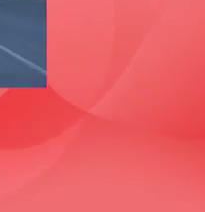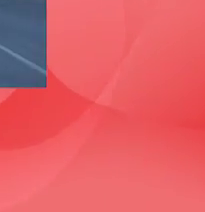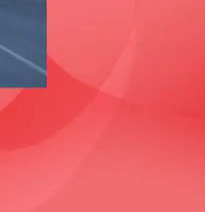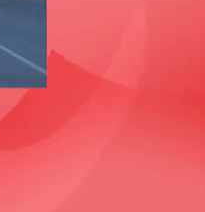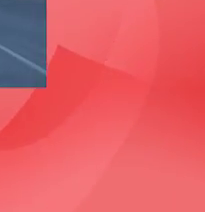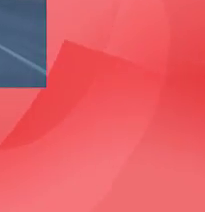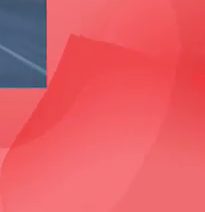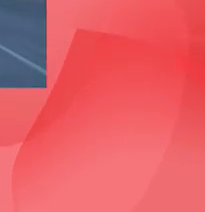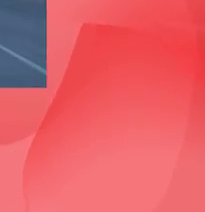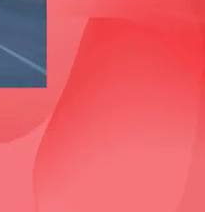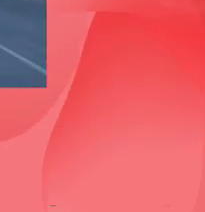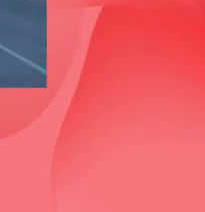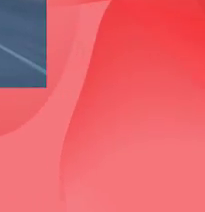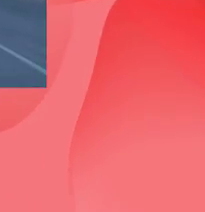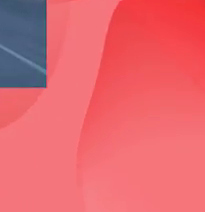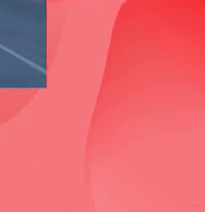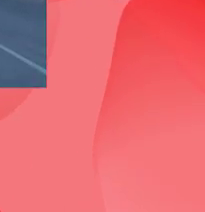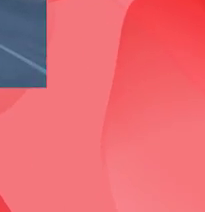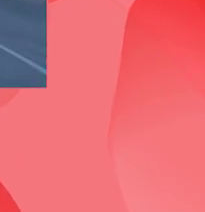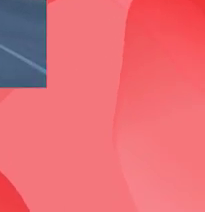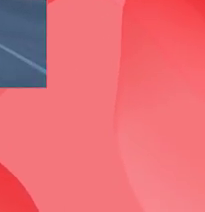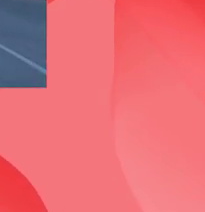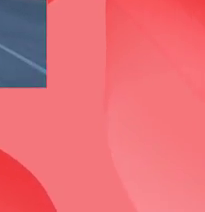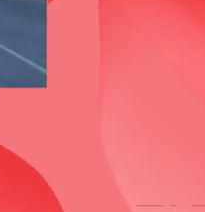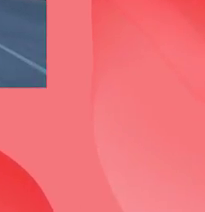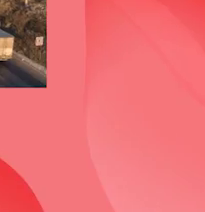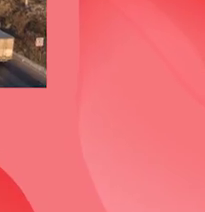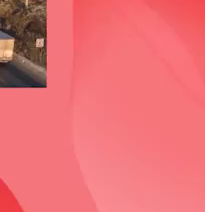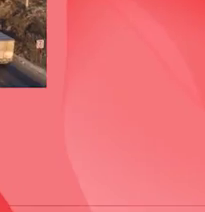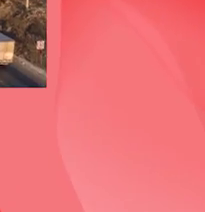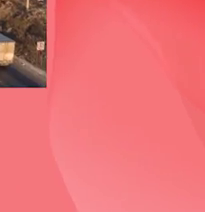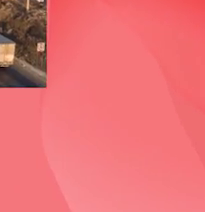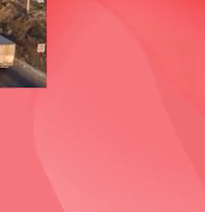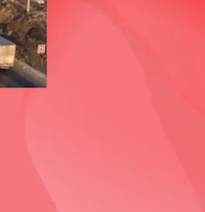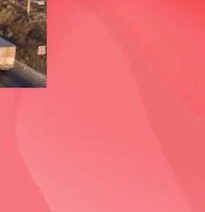Es por siempre patrimonio de la humanidad.